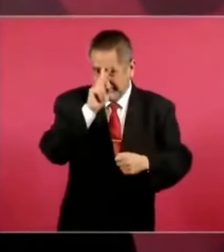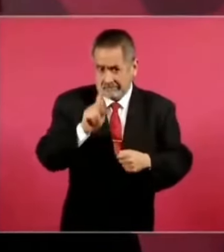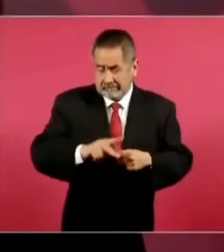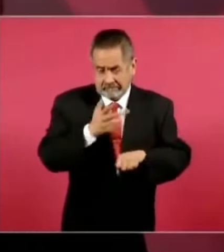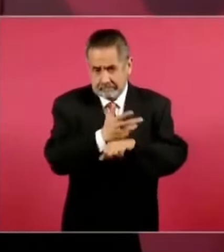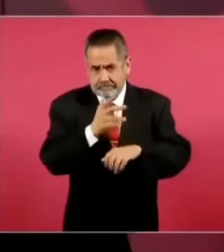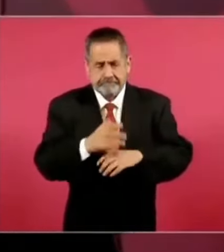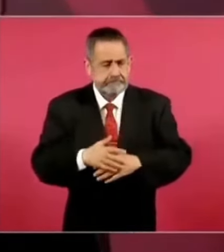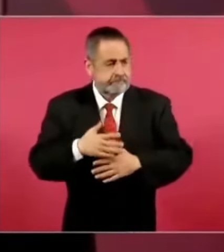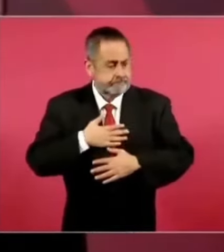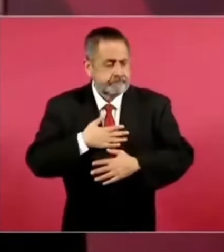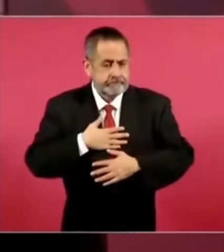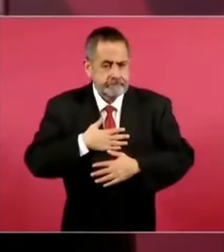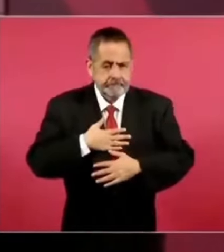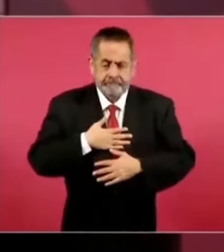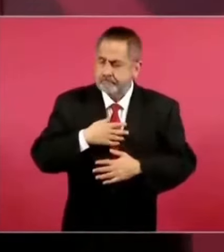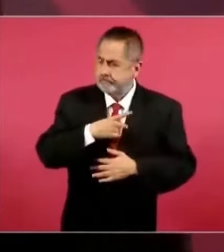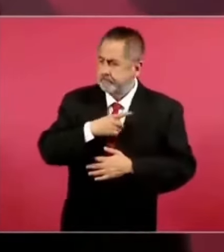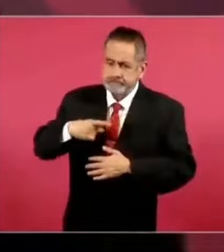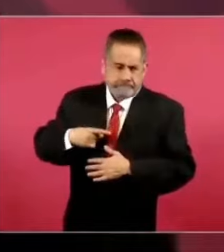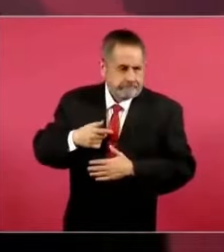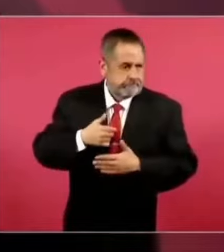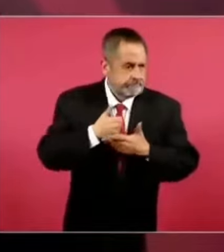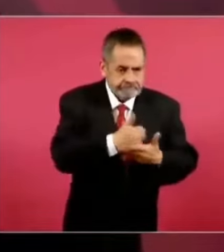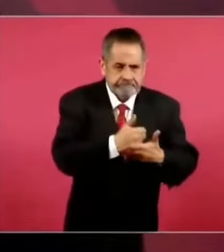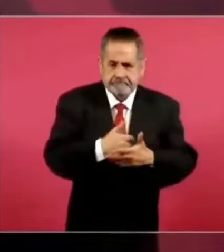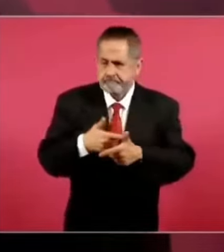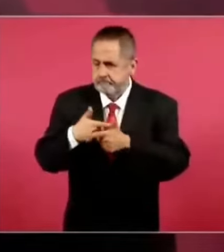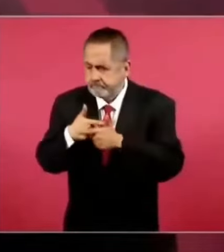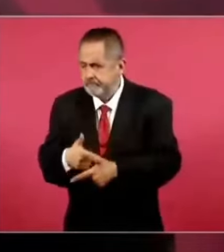Entonces, nosotros tenemos que seguir